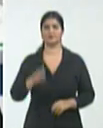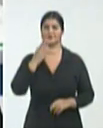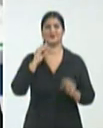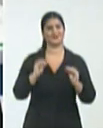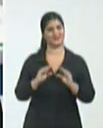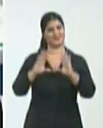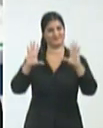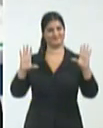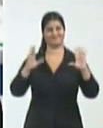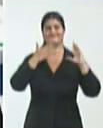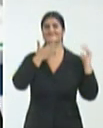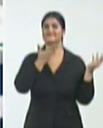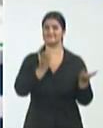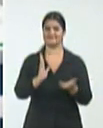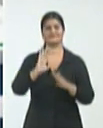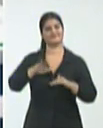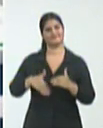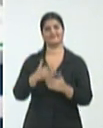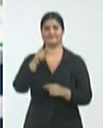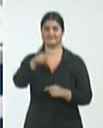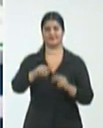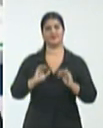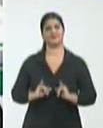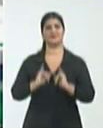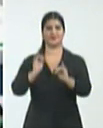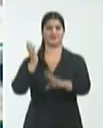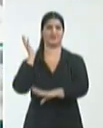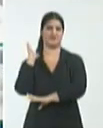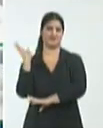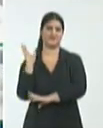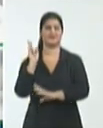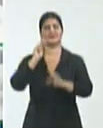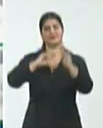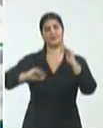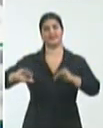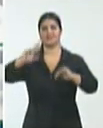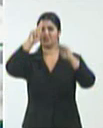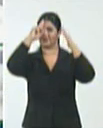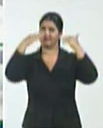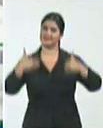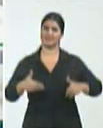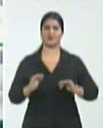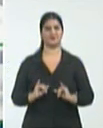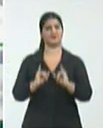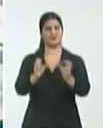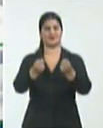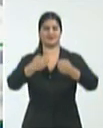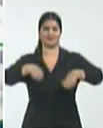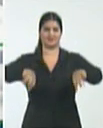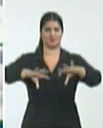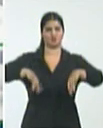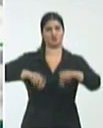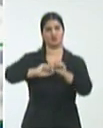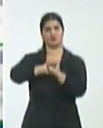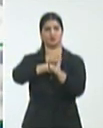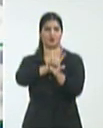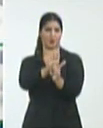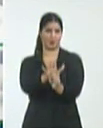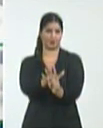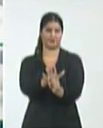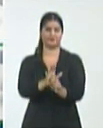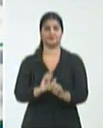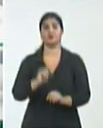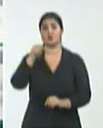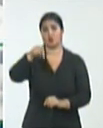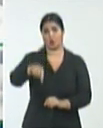A esta conferencia de prensa que ofrece el Ministerio de Salud Pública de nuestro país para actualizar la situación epidemiológica de Cuba. Es